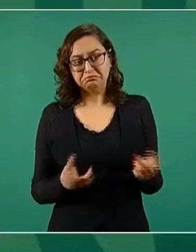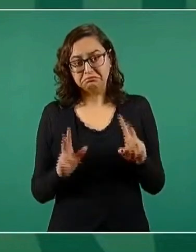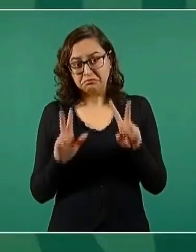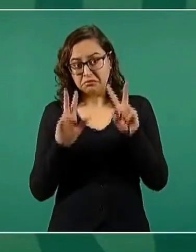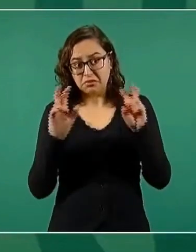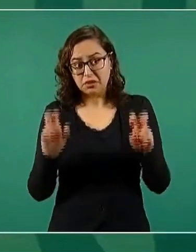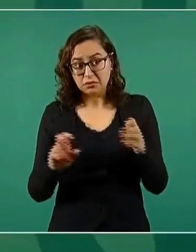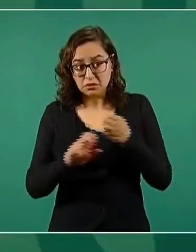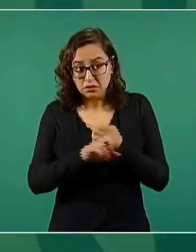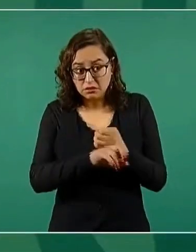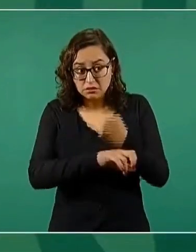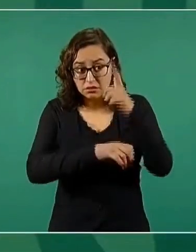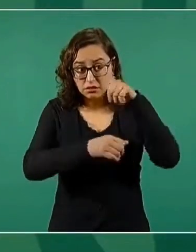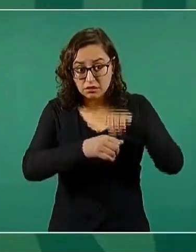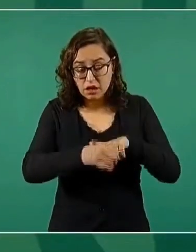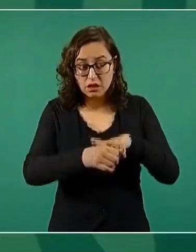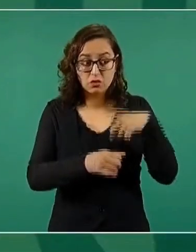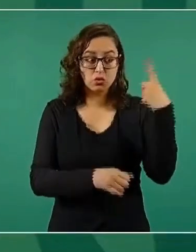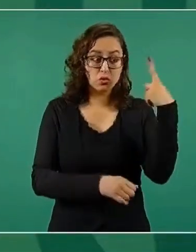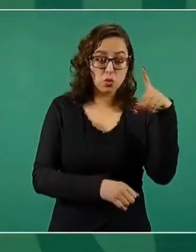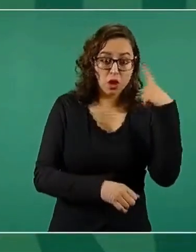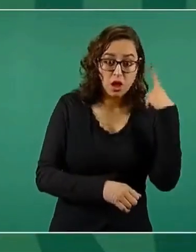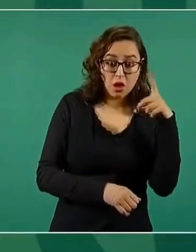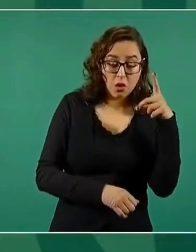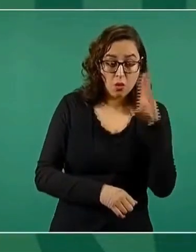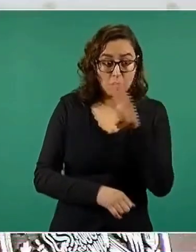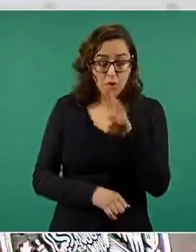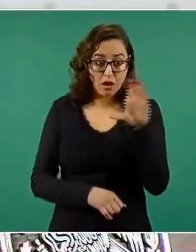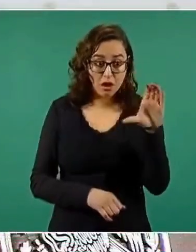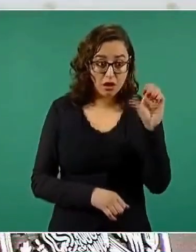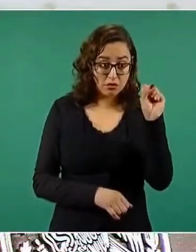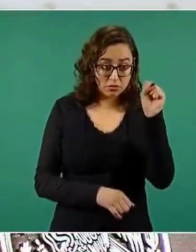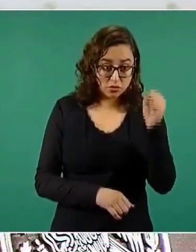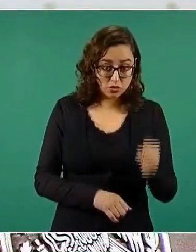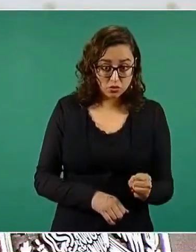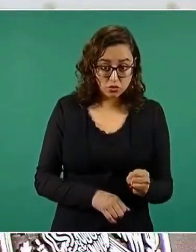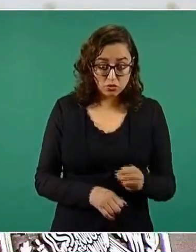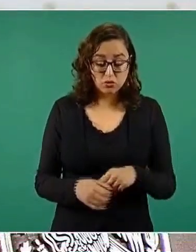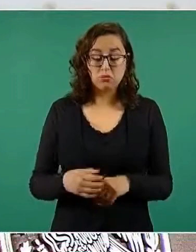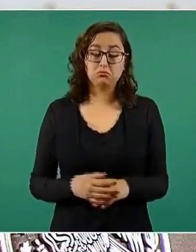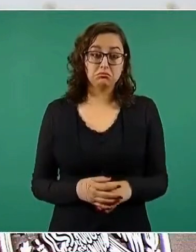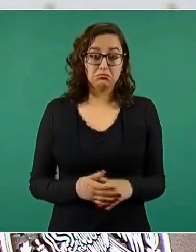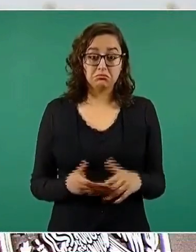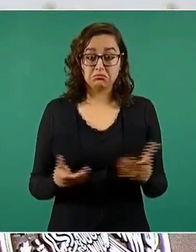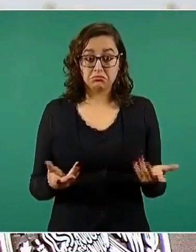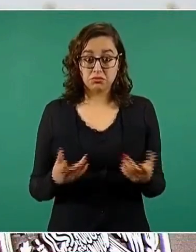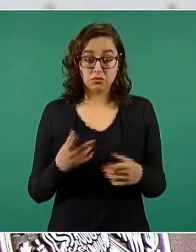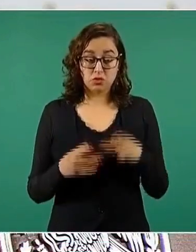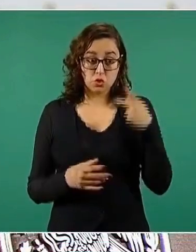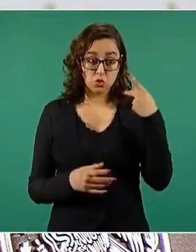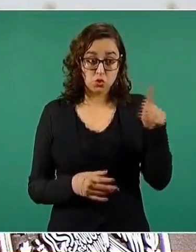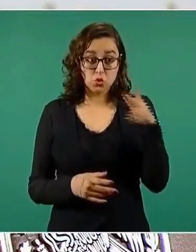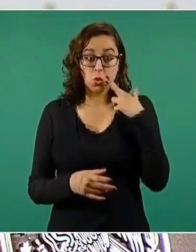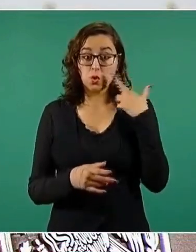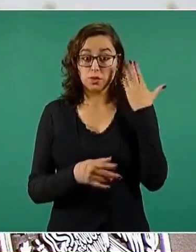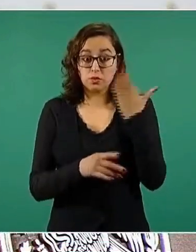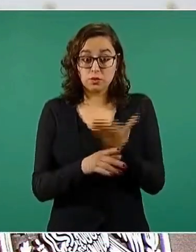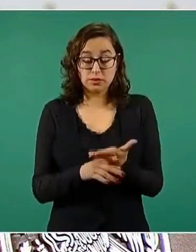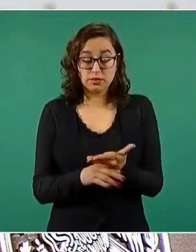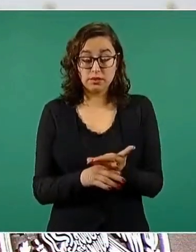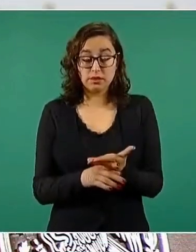Sur. Si hay un comportamiento